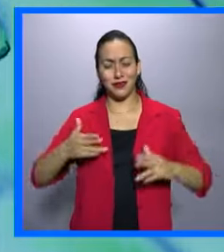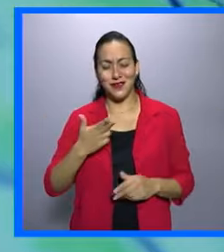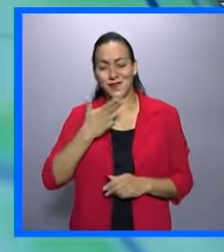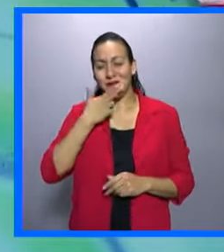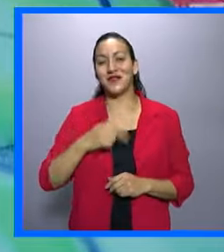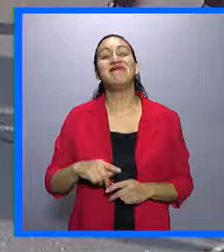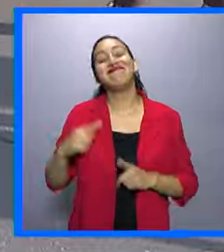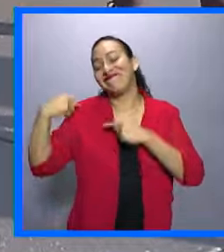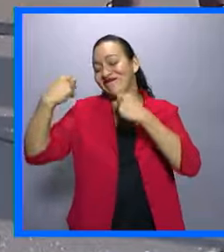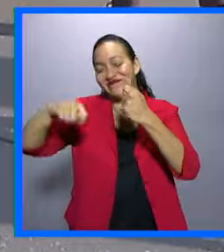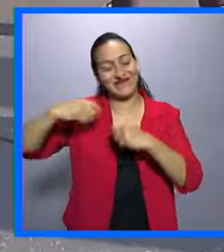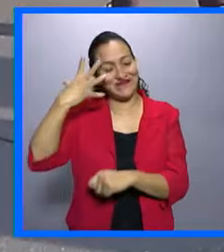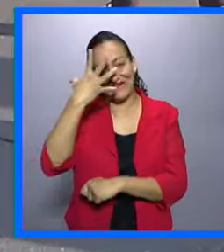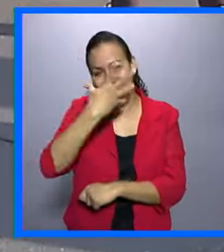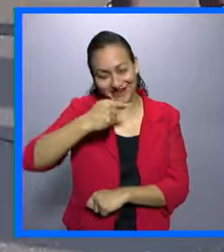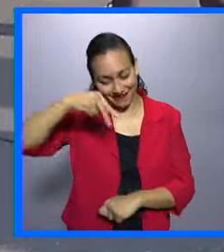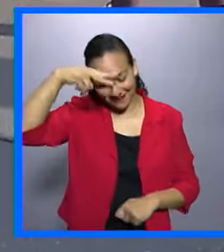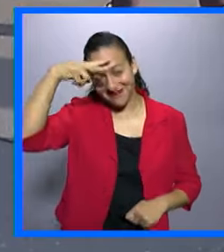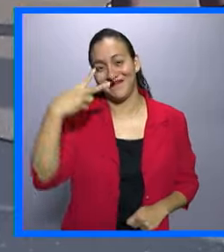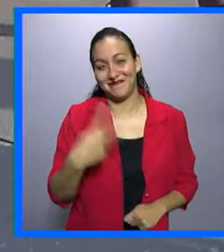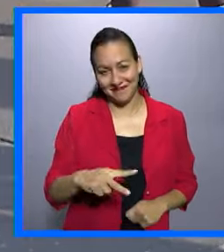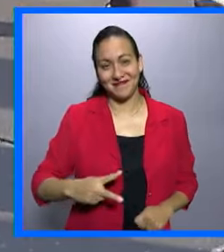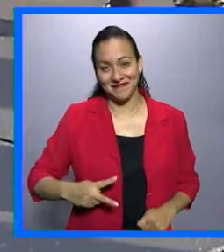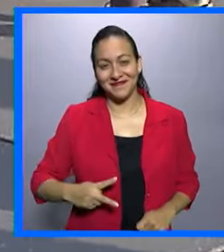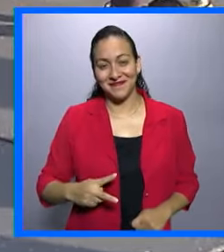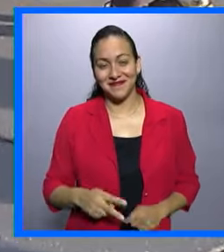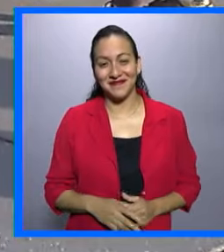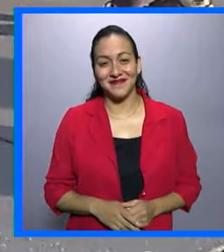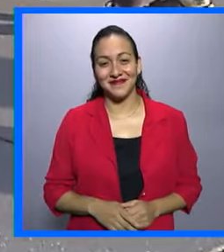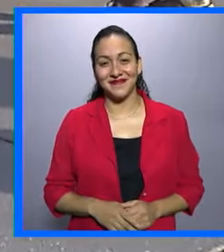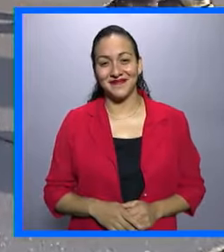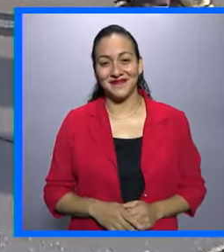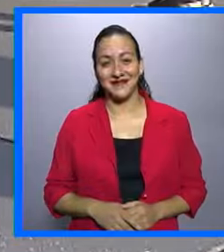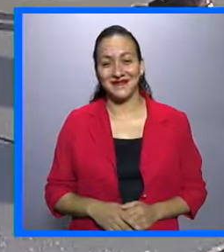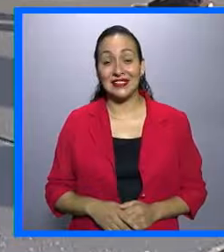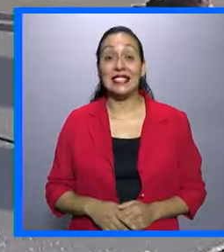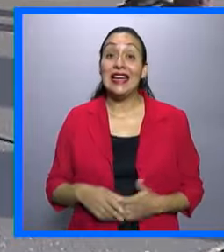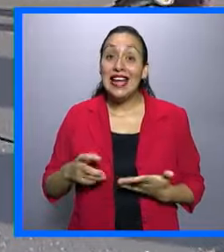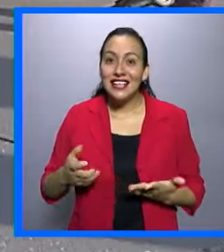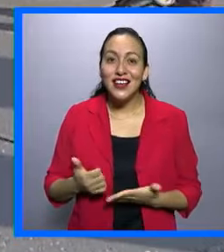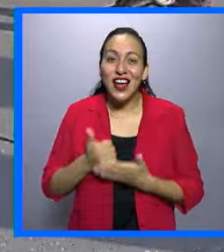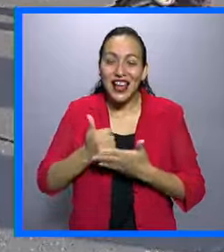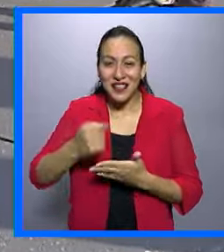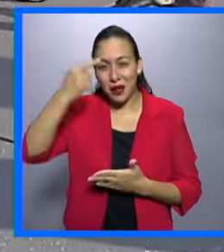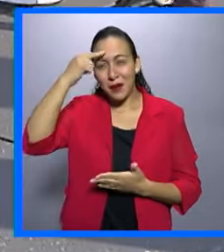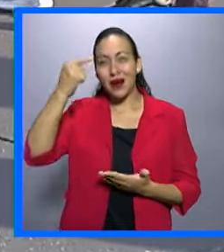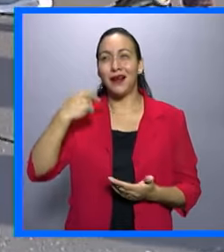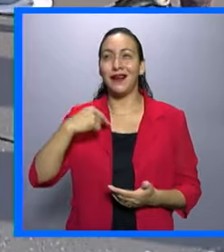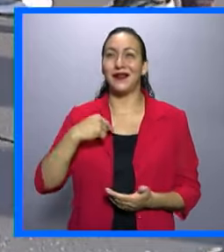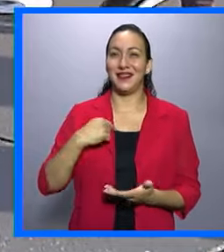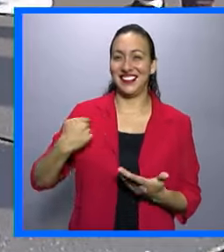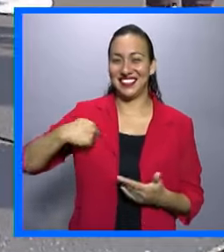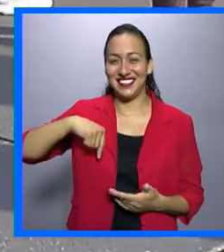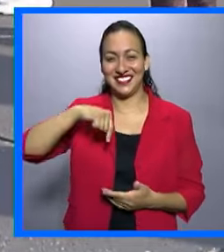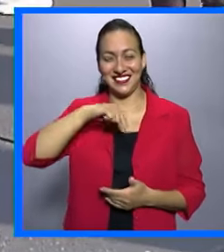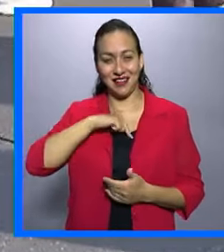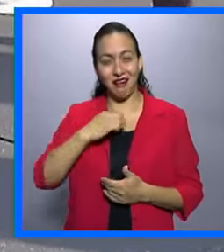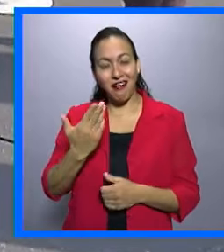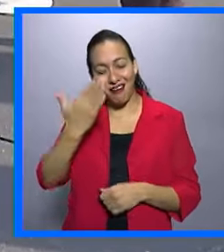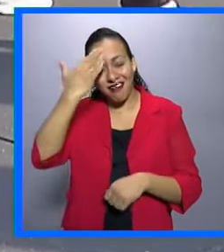tradición bellísima de nuestro país que afortunadamente hemos venido reivindicando y ahora pues hacen